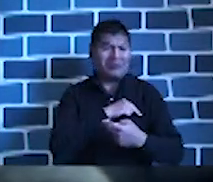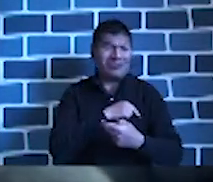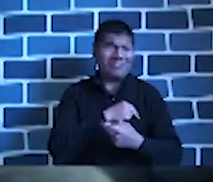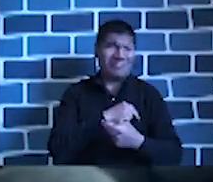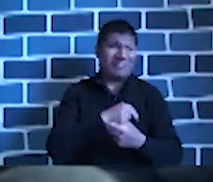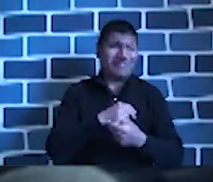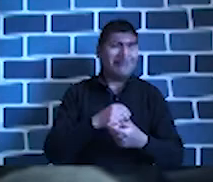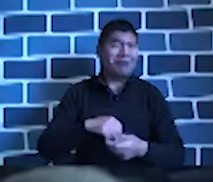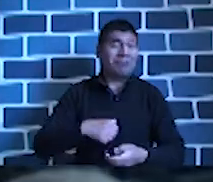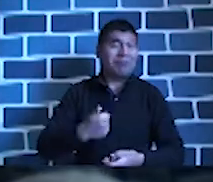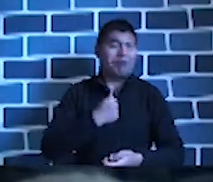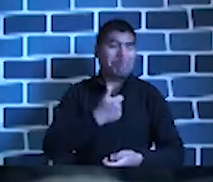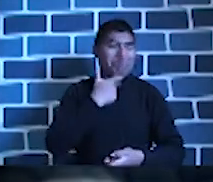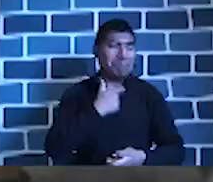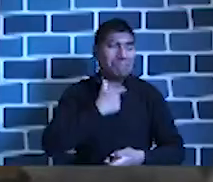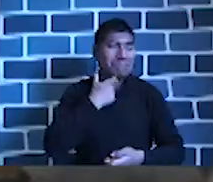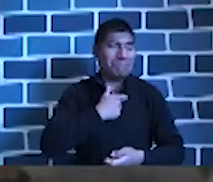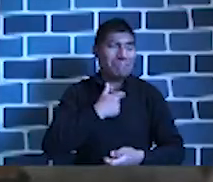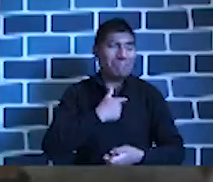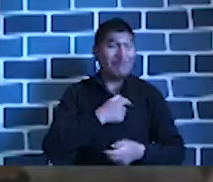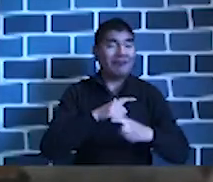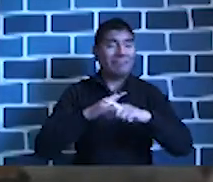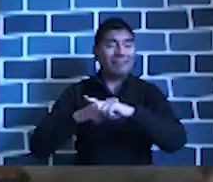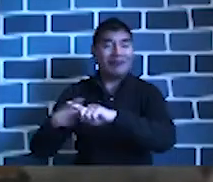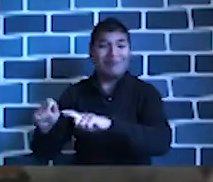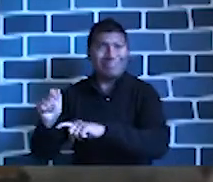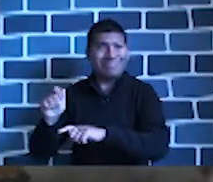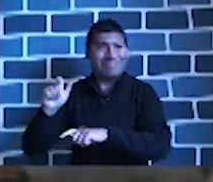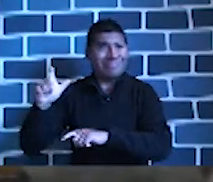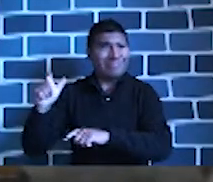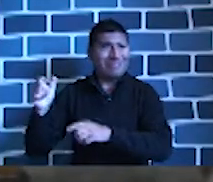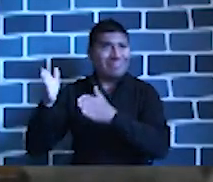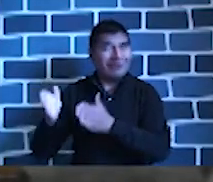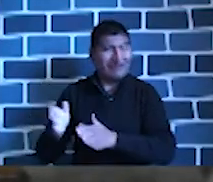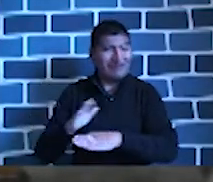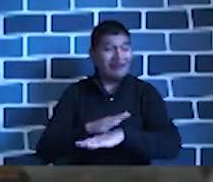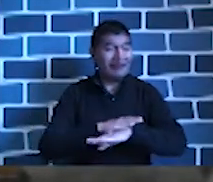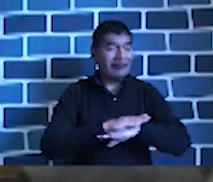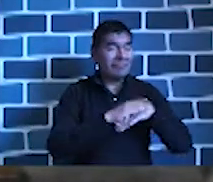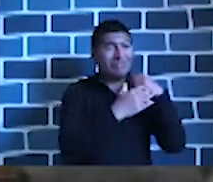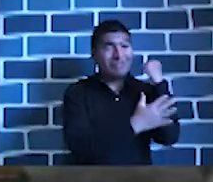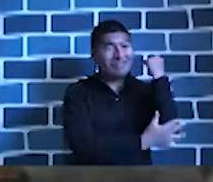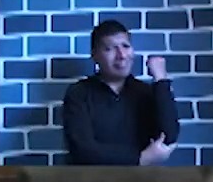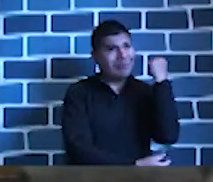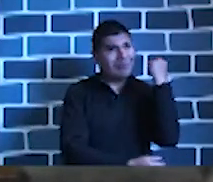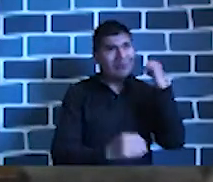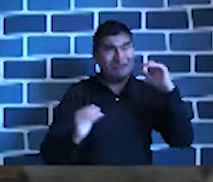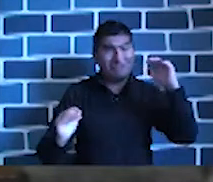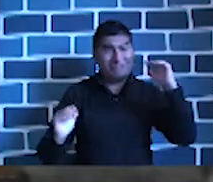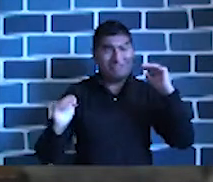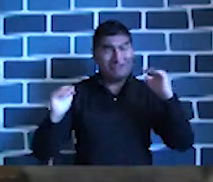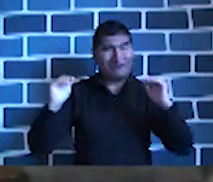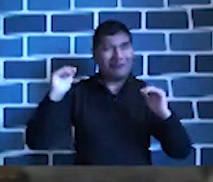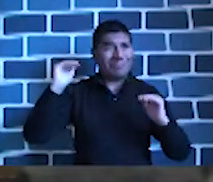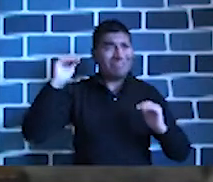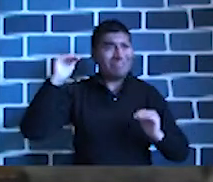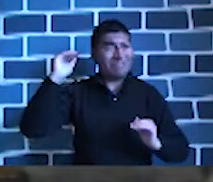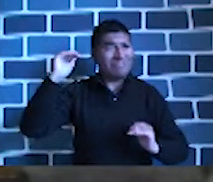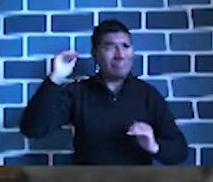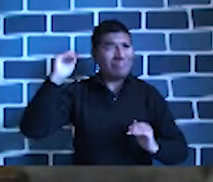y permite que la diferencia entre ricos y pobres crezca injustamente. Es